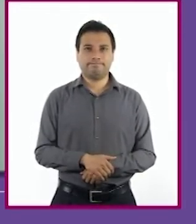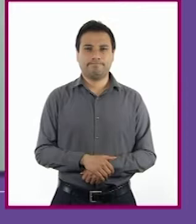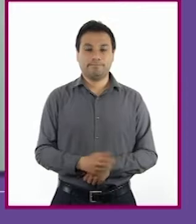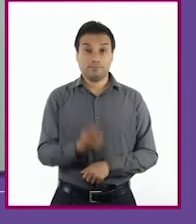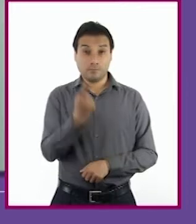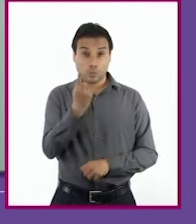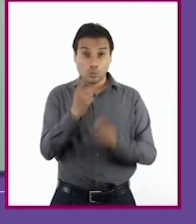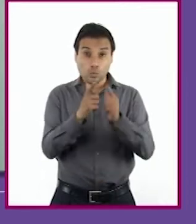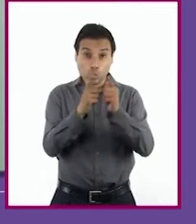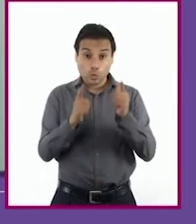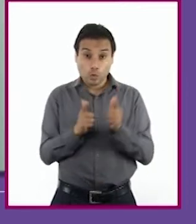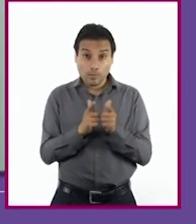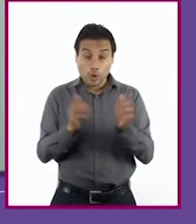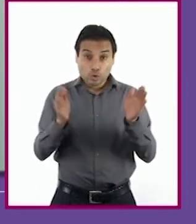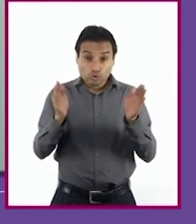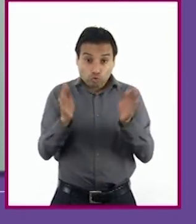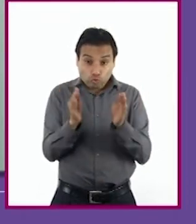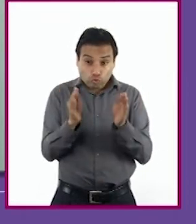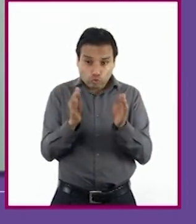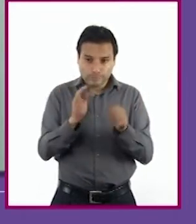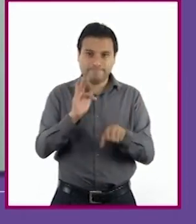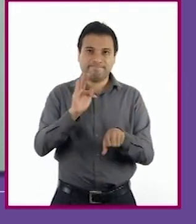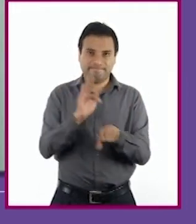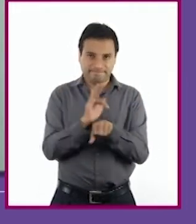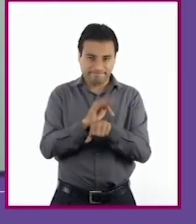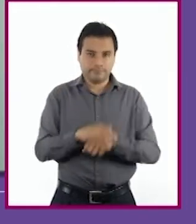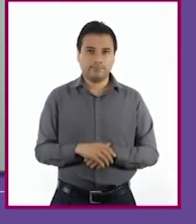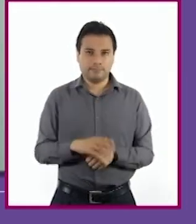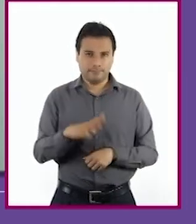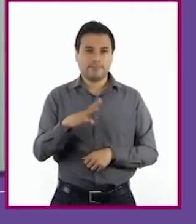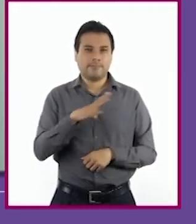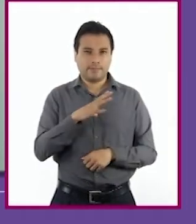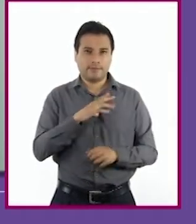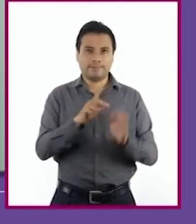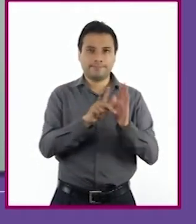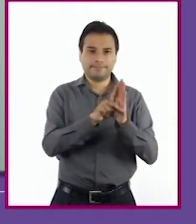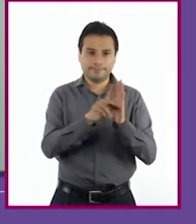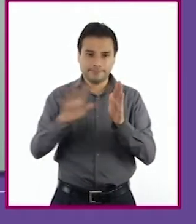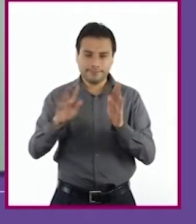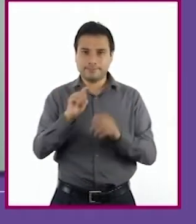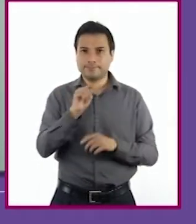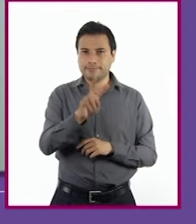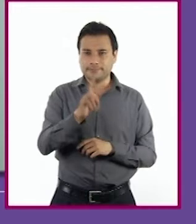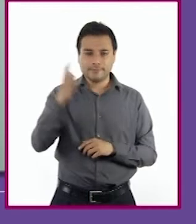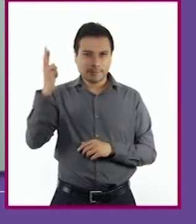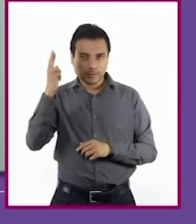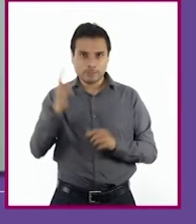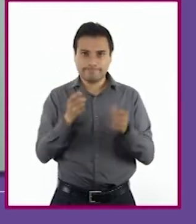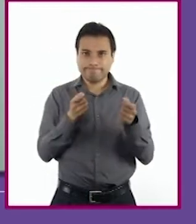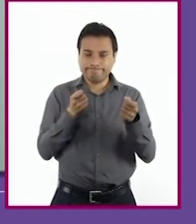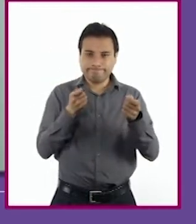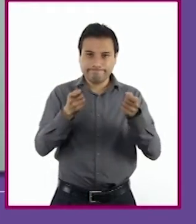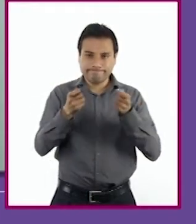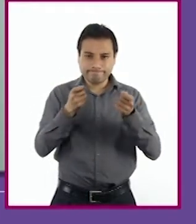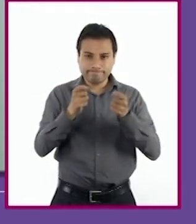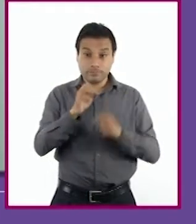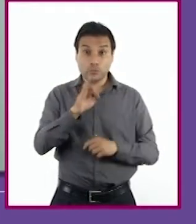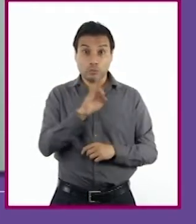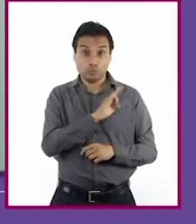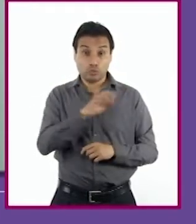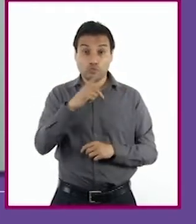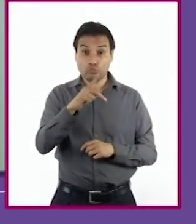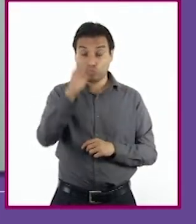una minoría. Existe un control de los medios de comunicación que impide que externen y